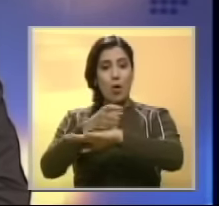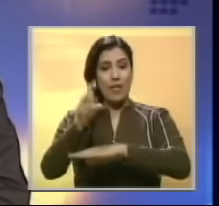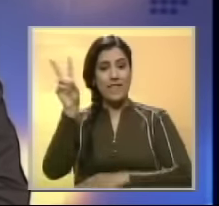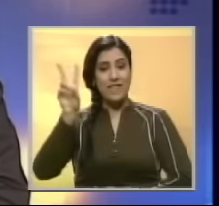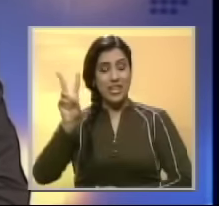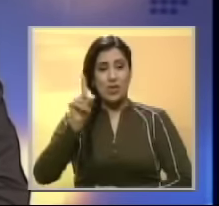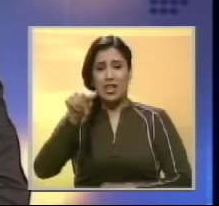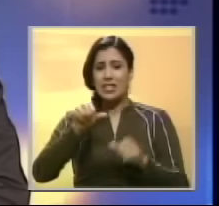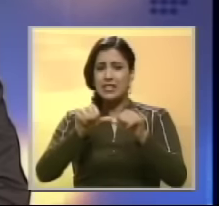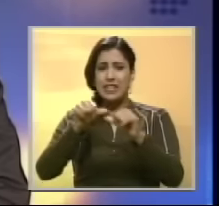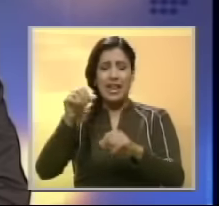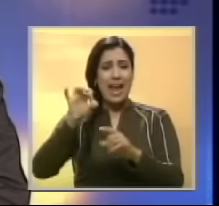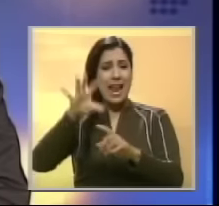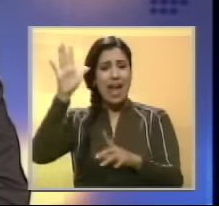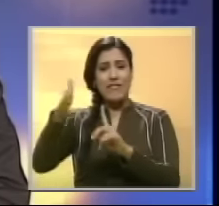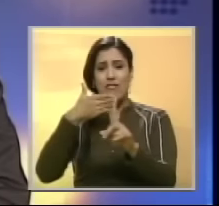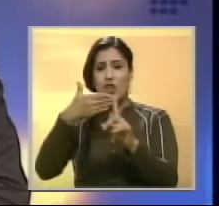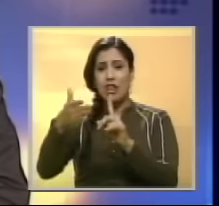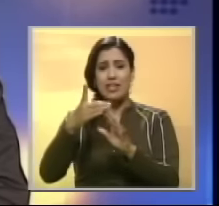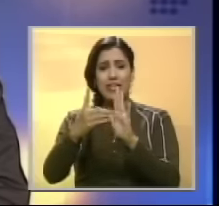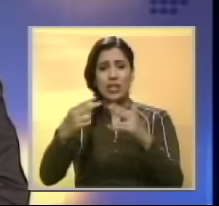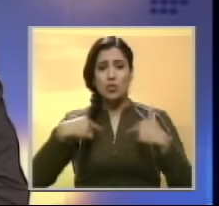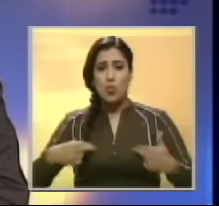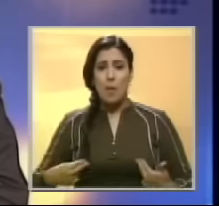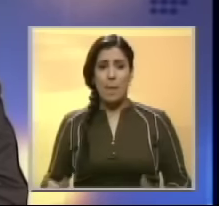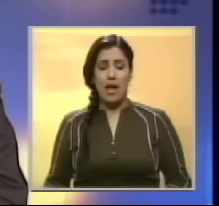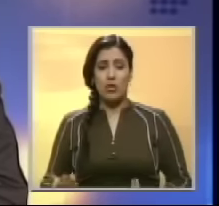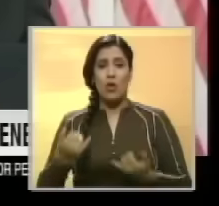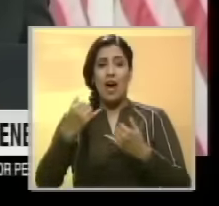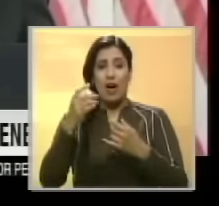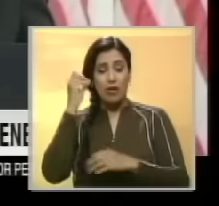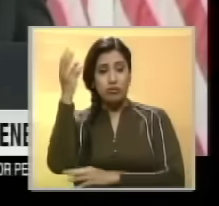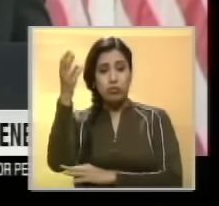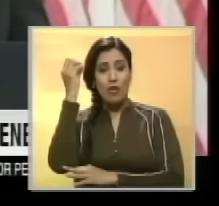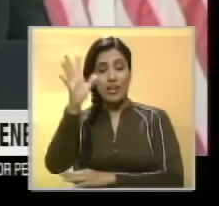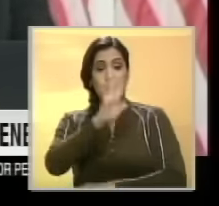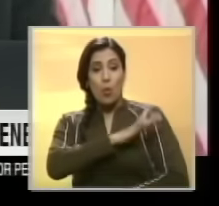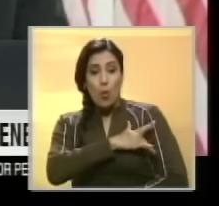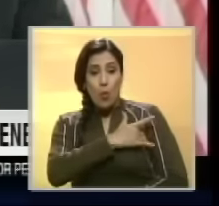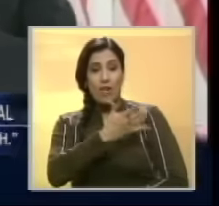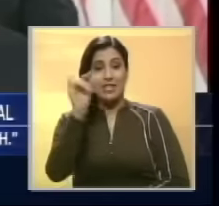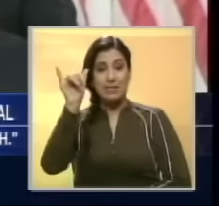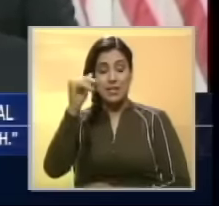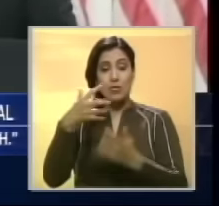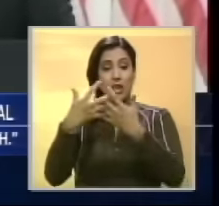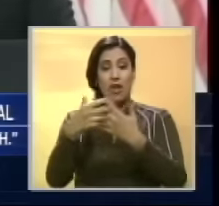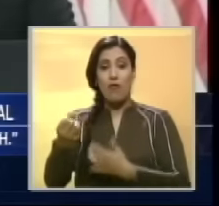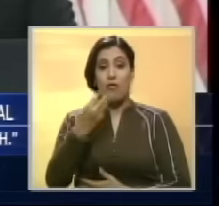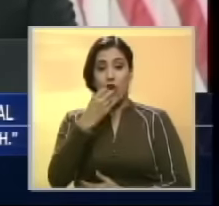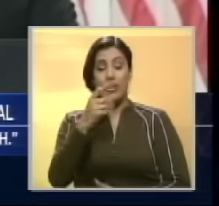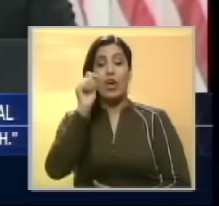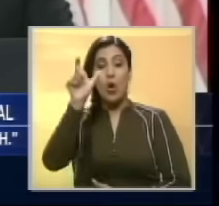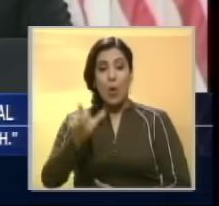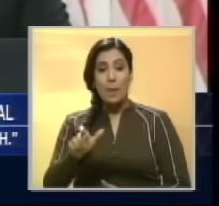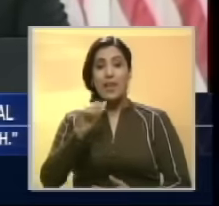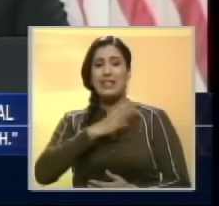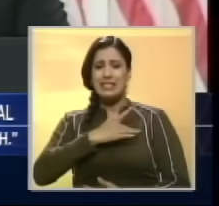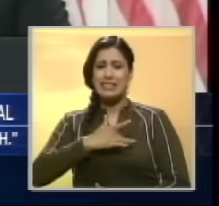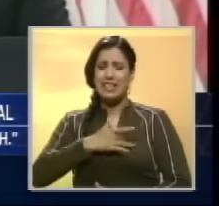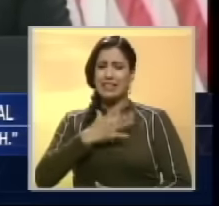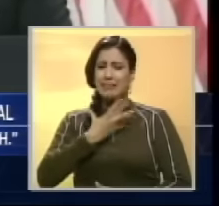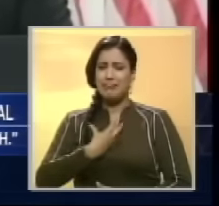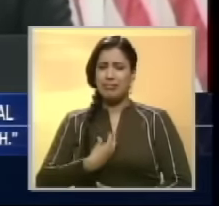Venezuela de seguir cometiendo graves violaciones de derechos humanos desde una conferencia en la universidad de Tampa en Florida biden afirmó sentirse